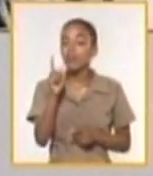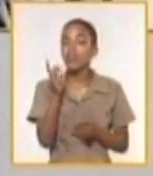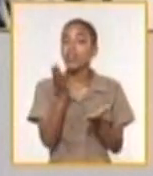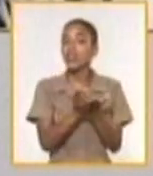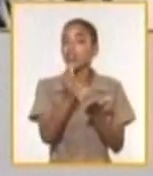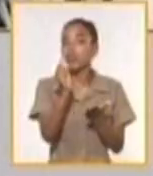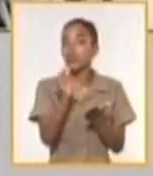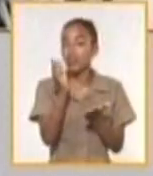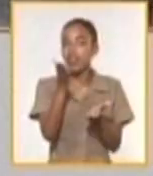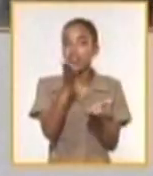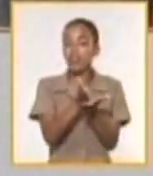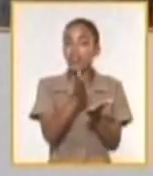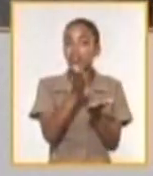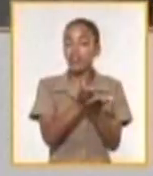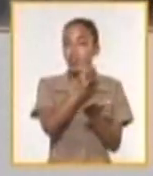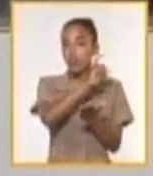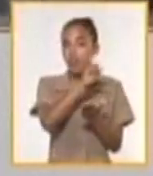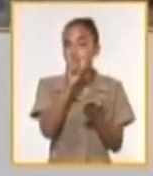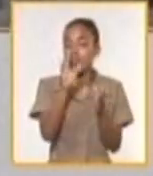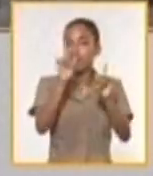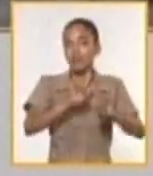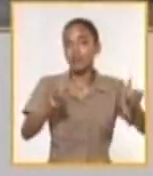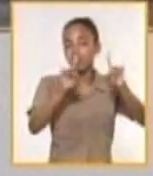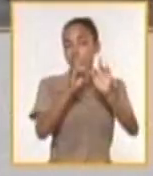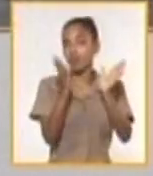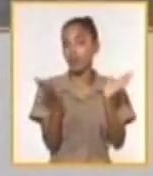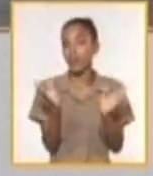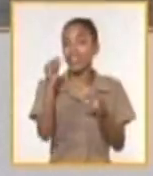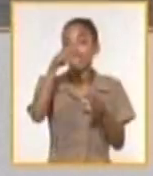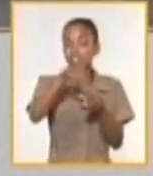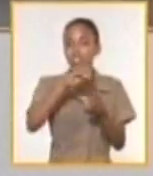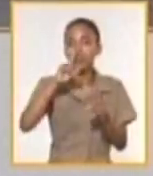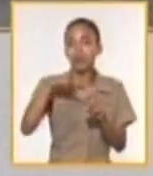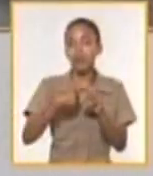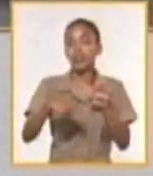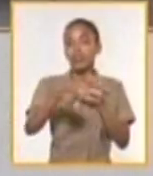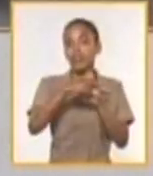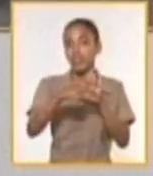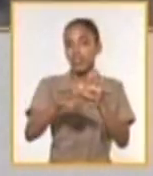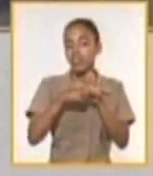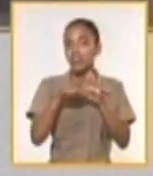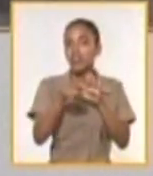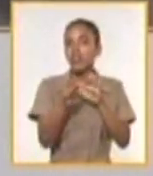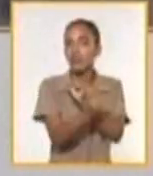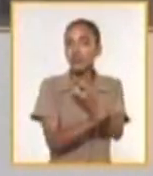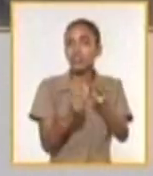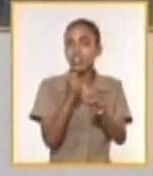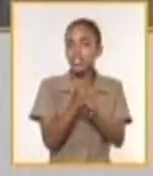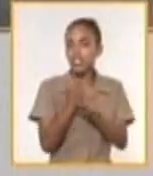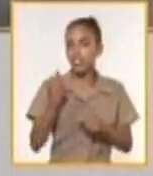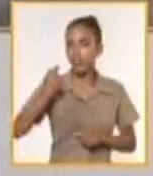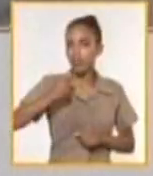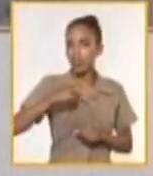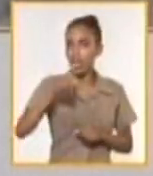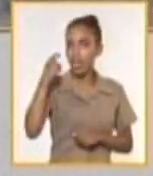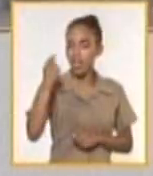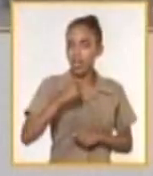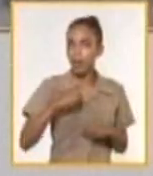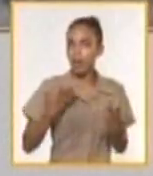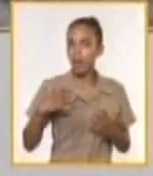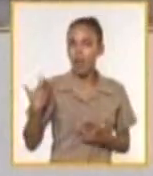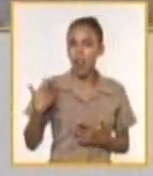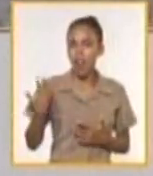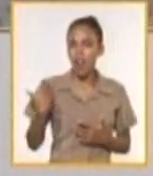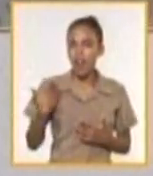la Universidad de La Habana, sino desde el punto de vista del derecho. Cómo utiliza el arma jurídica para denunciar los